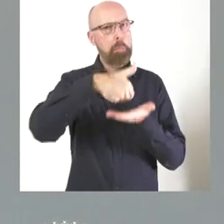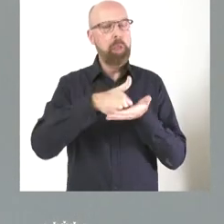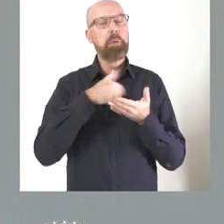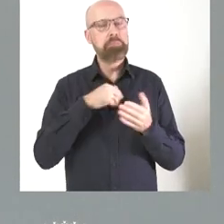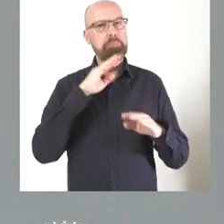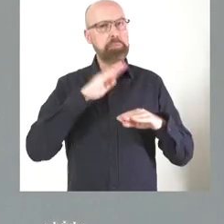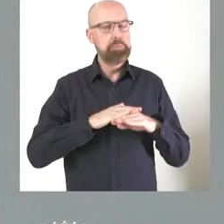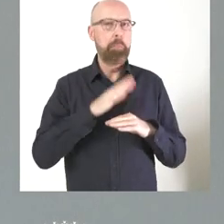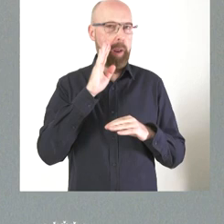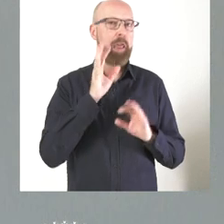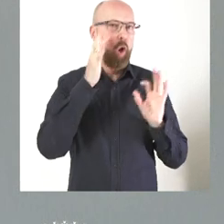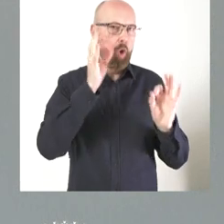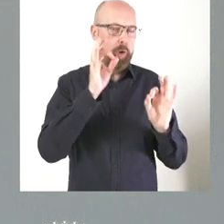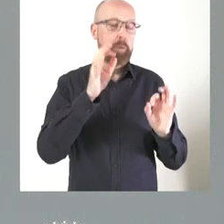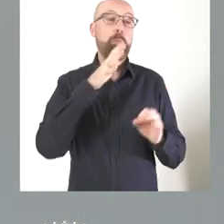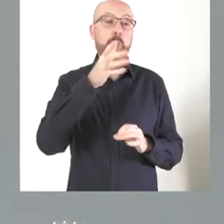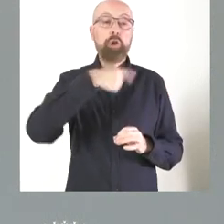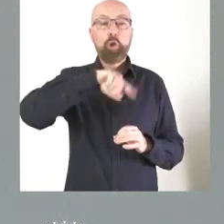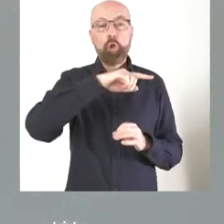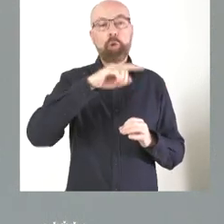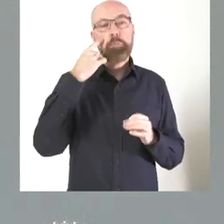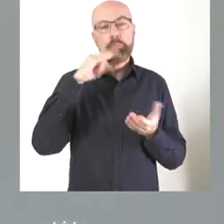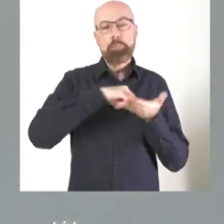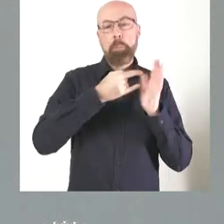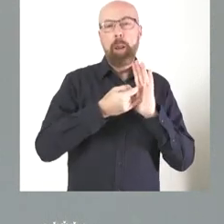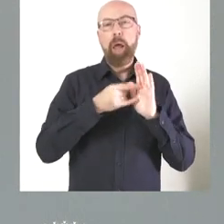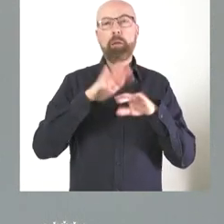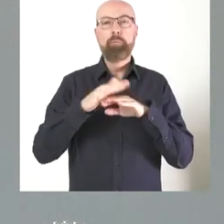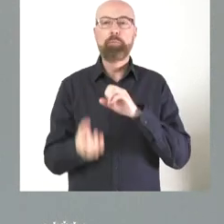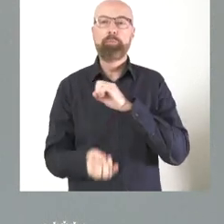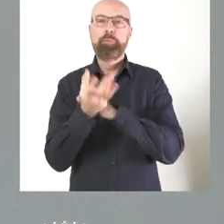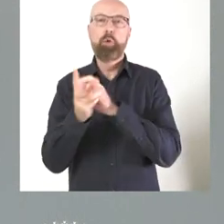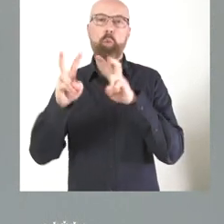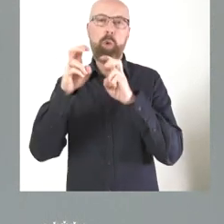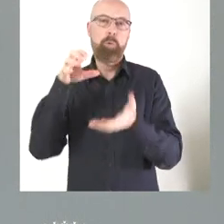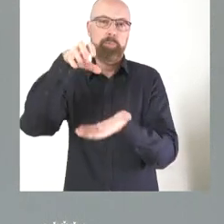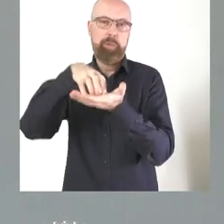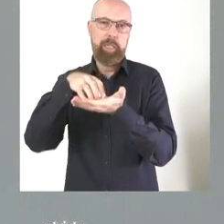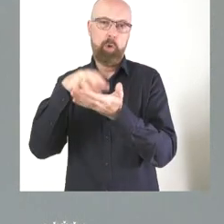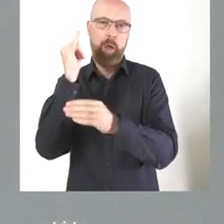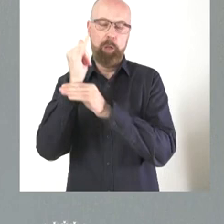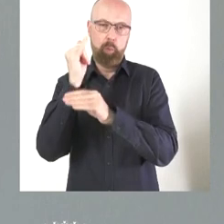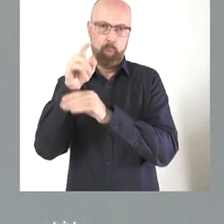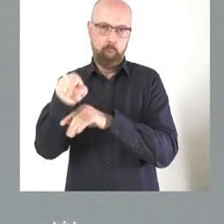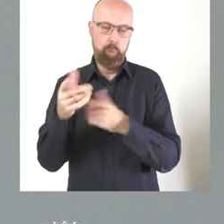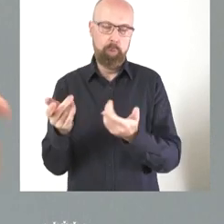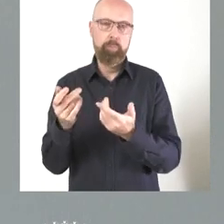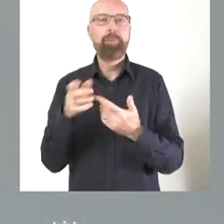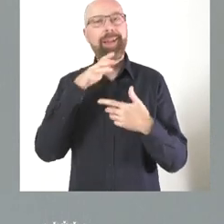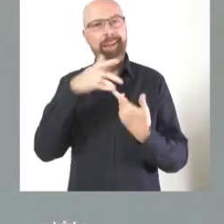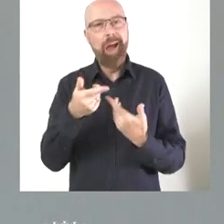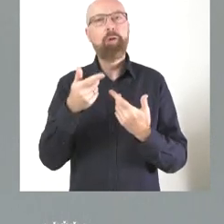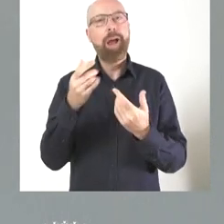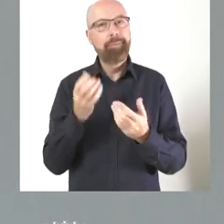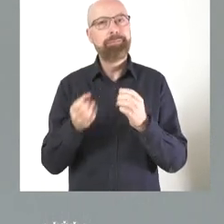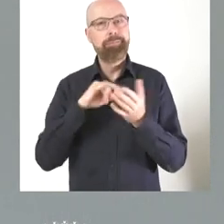nos ha llevado a plantear esta nueva instalación este nuevo centro de educación secundaria y lógicamente ahora surge una nueva demanda